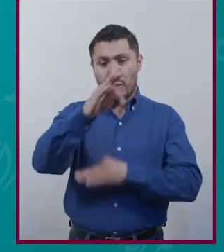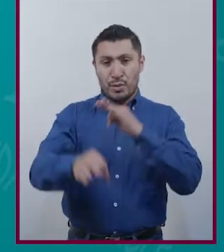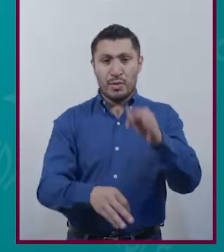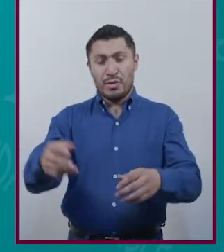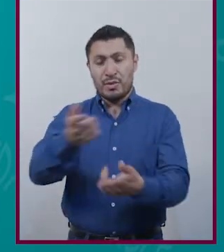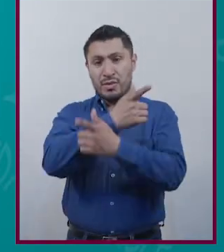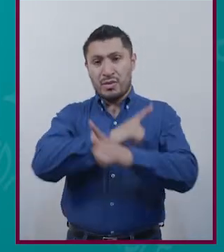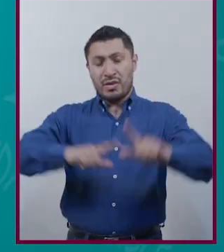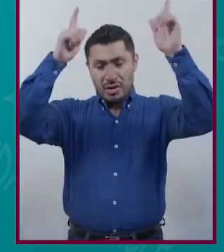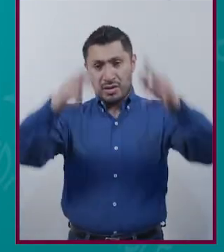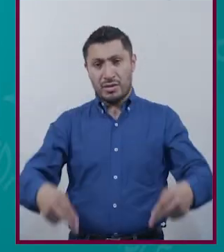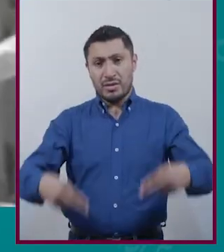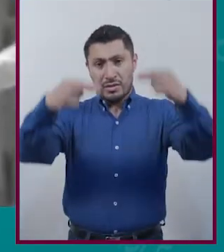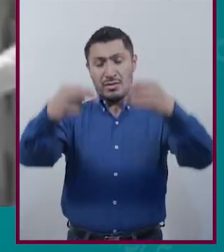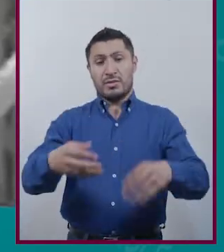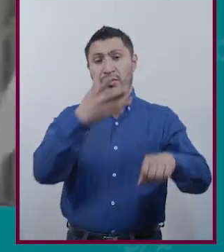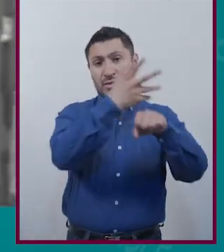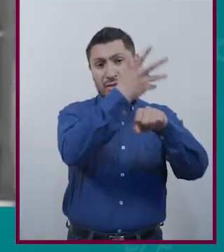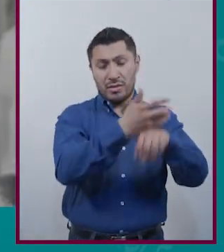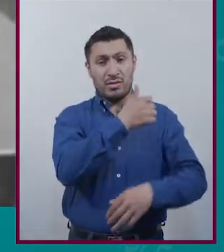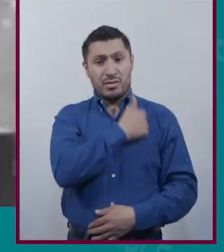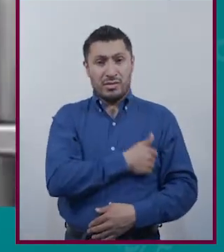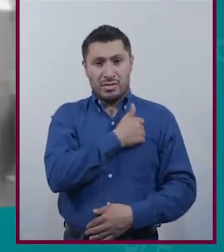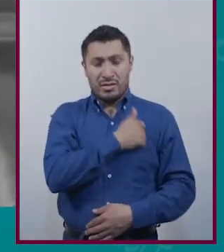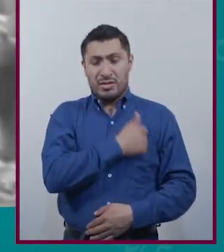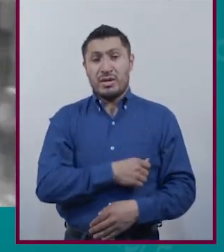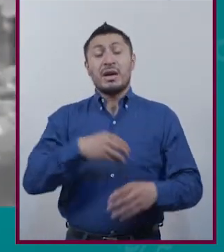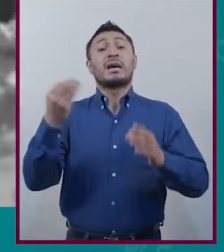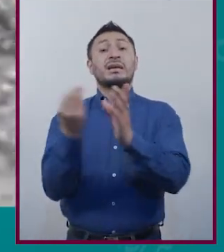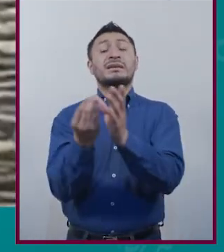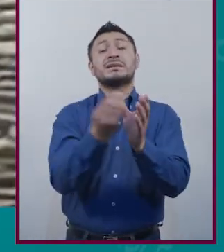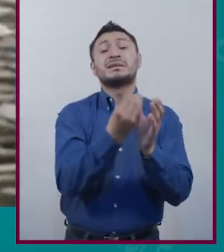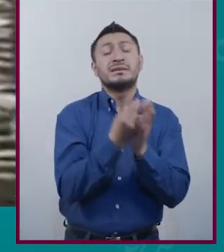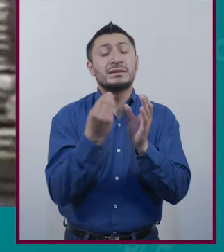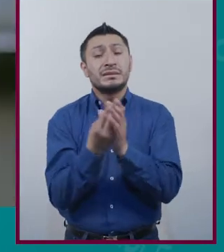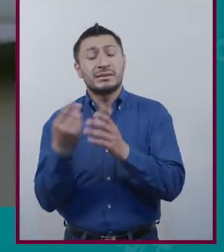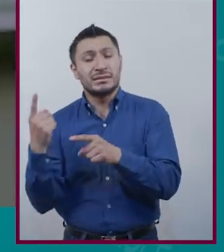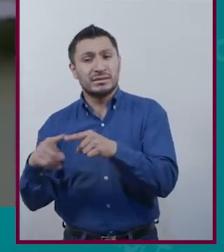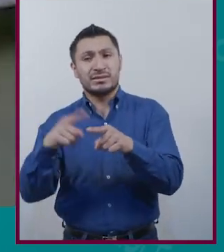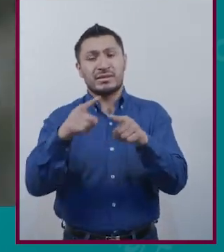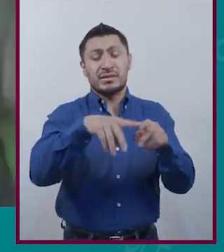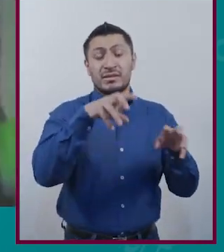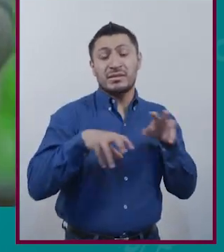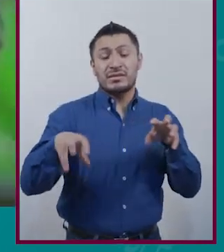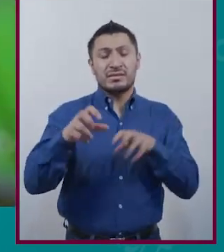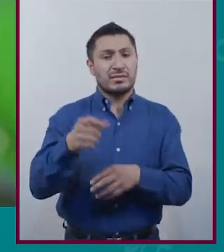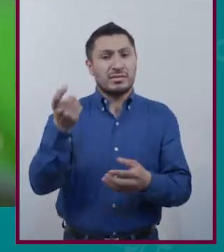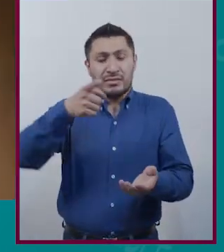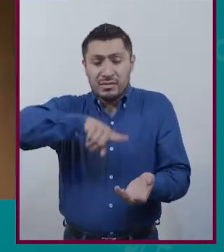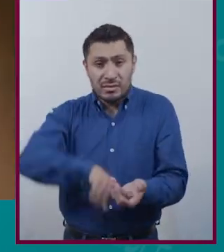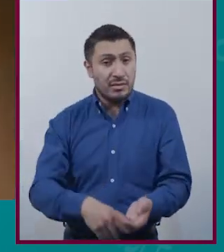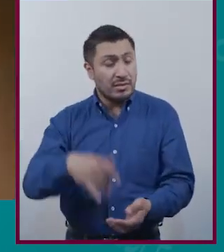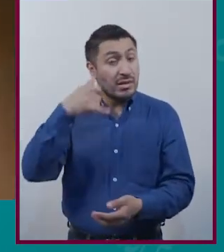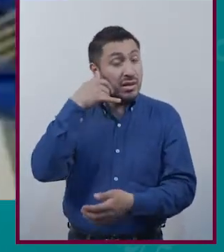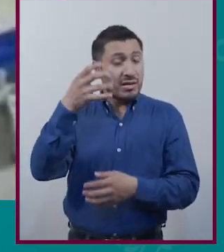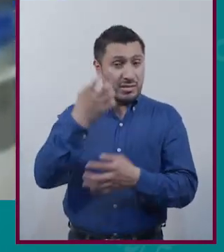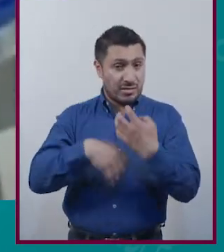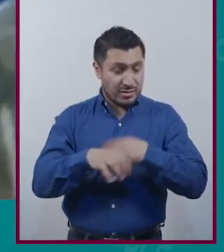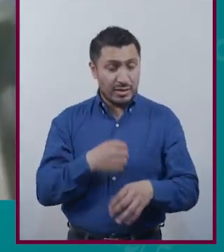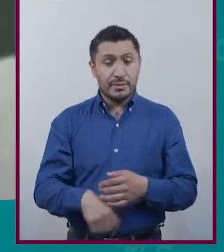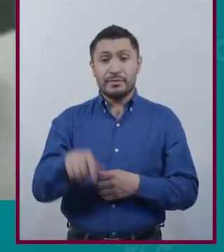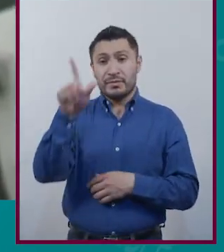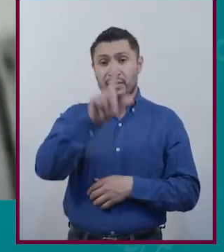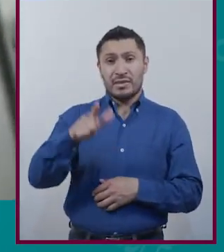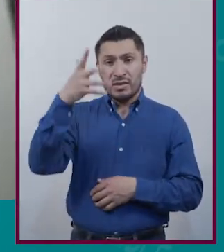con Estados Unidos y Canadá y se privatizó diversos sectores, incluido el de la telefonía. El lunes 10